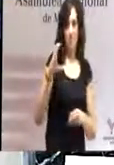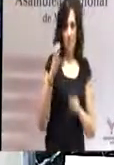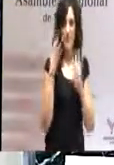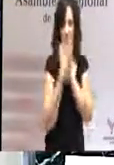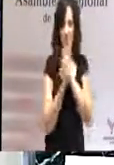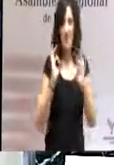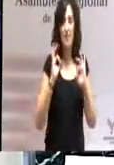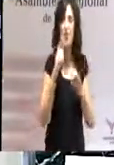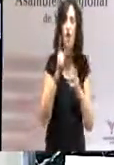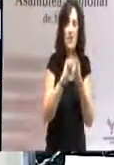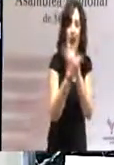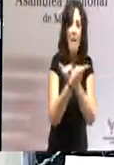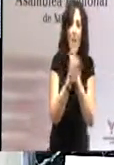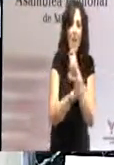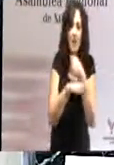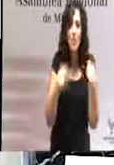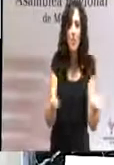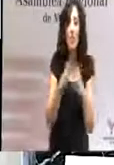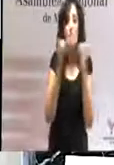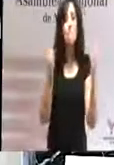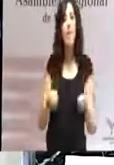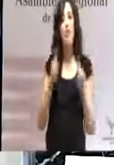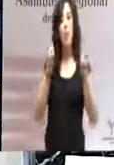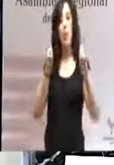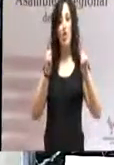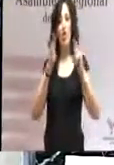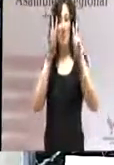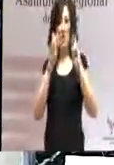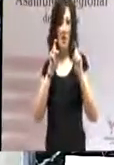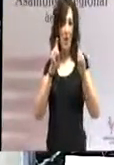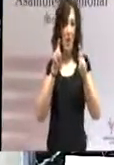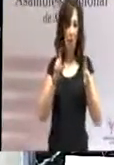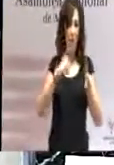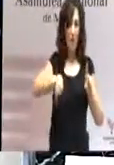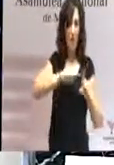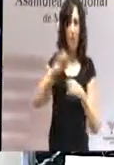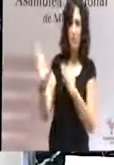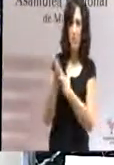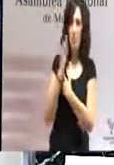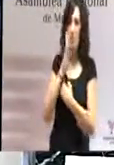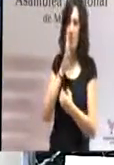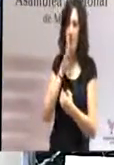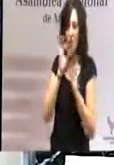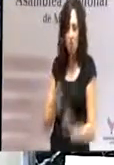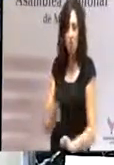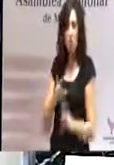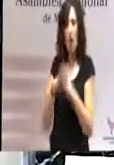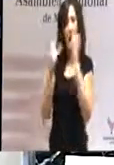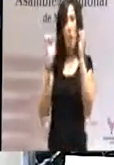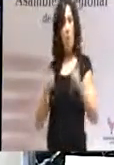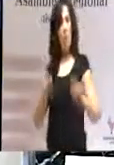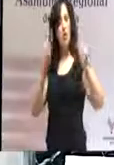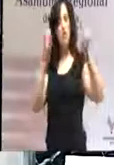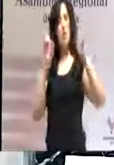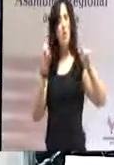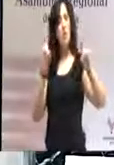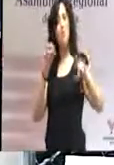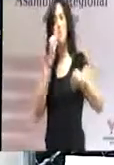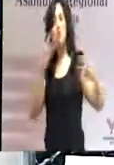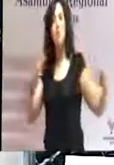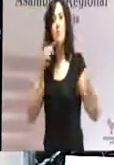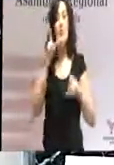cambio cimentado en un pacto por la educación. En educación nos acaba de proponer usted, efectivamente, un gran acuerdo en materia de educación, pero ese pacto